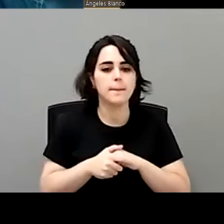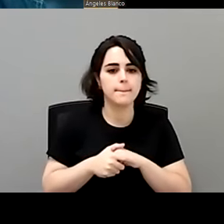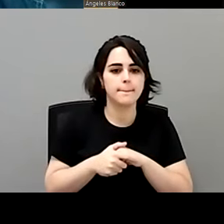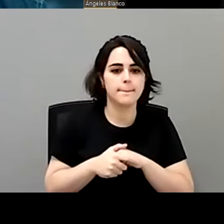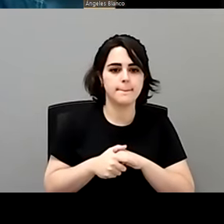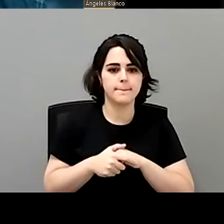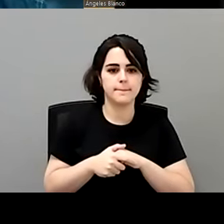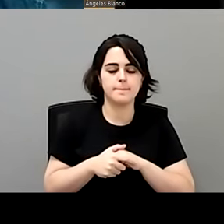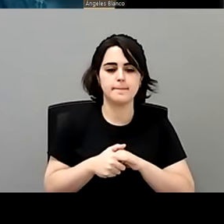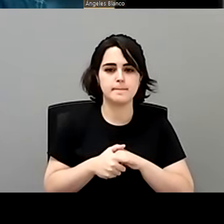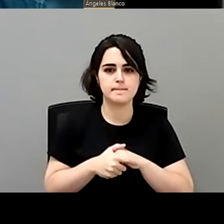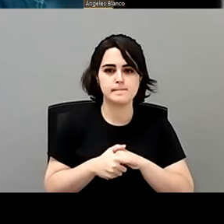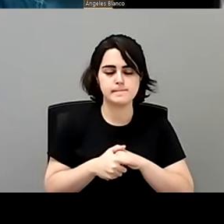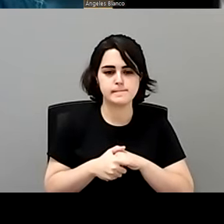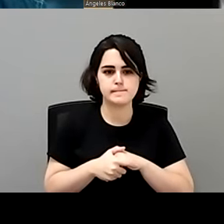sacar.